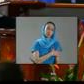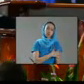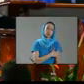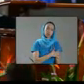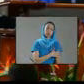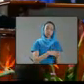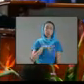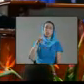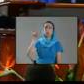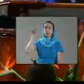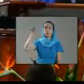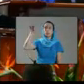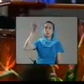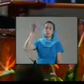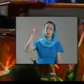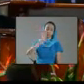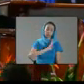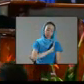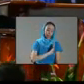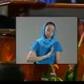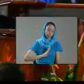tu bondad, mi